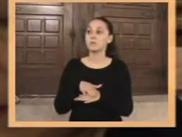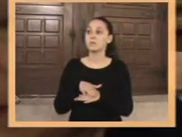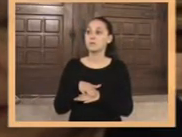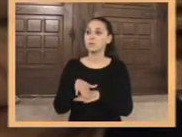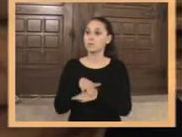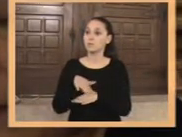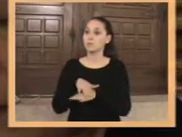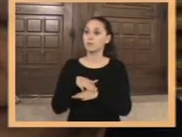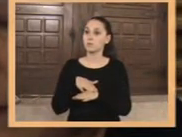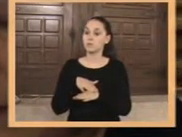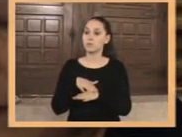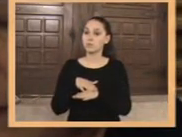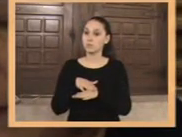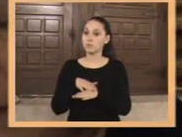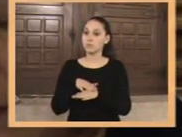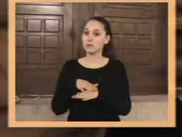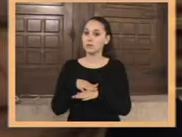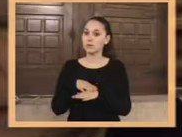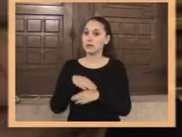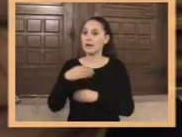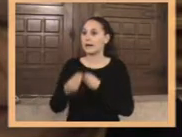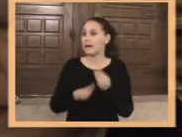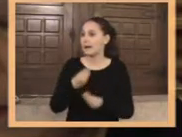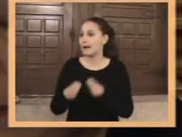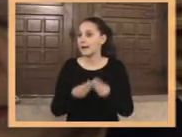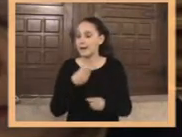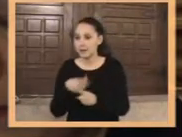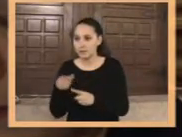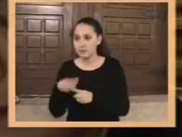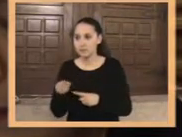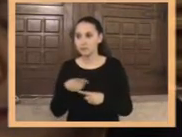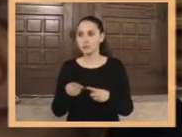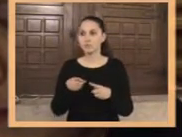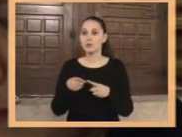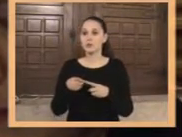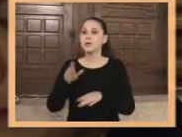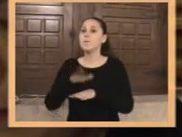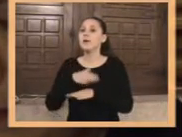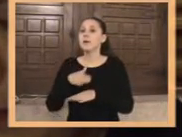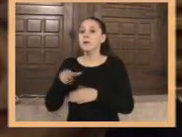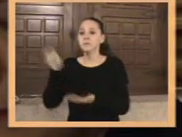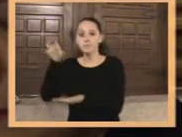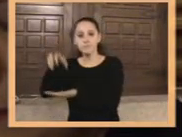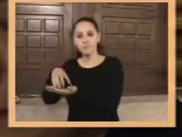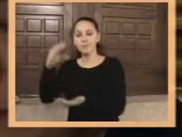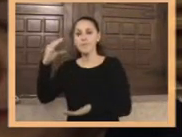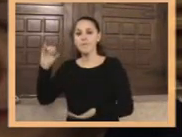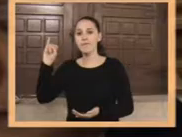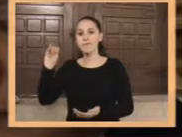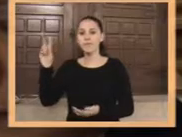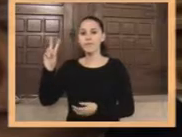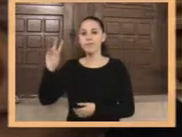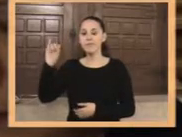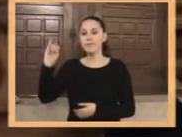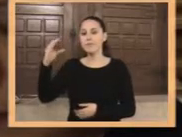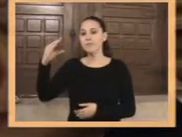instará o hará todo lo posible para que el centro cívico del Pilar siga